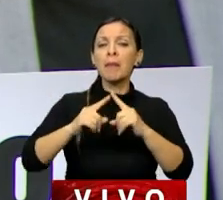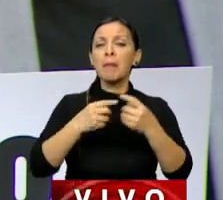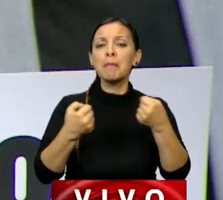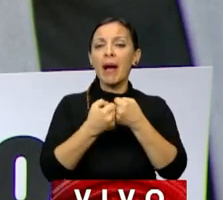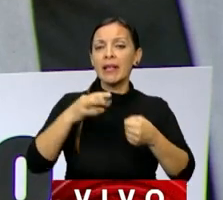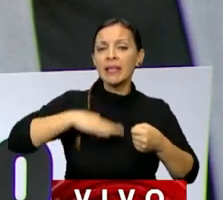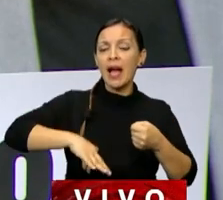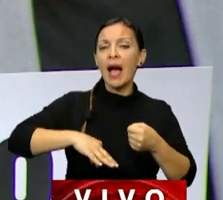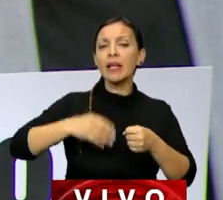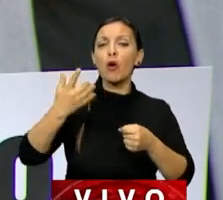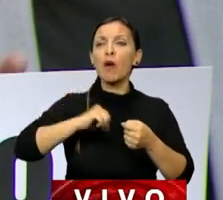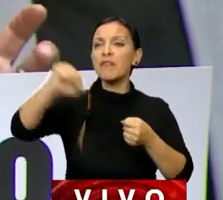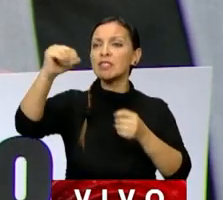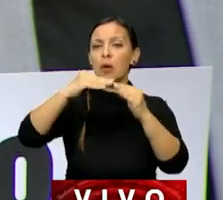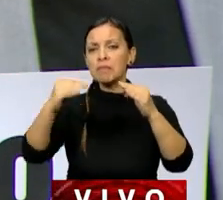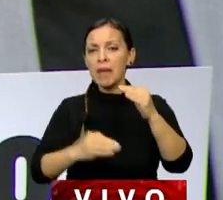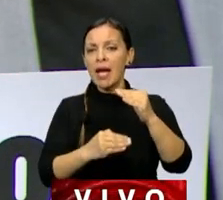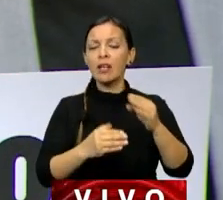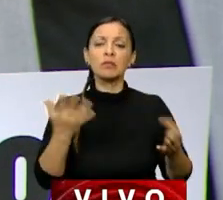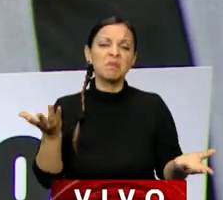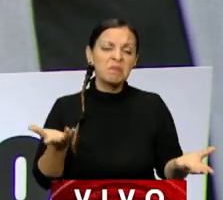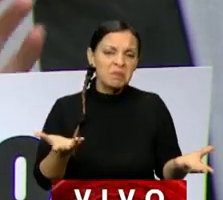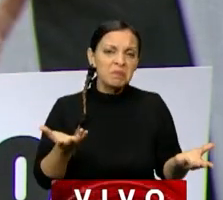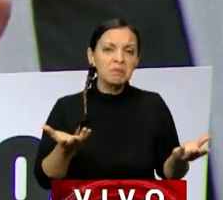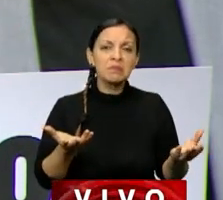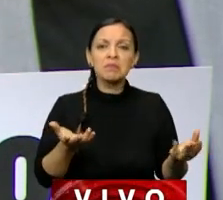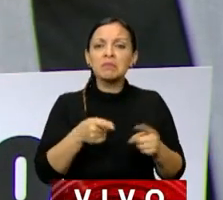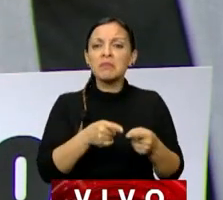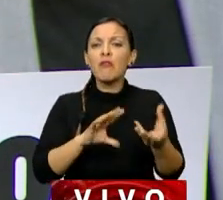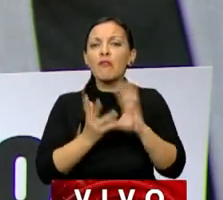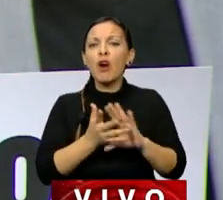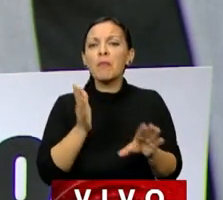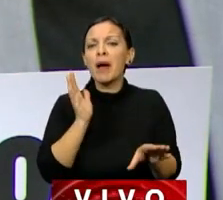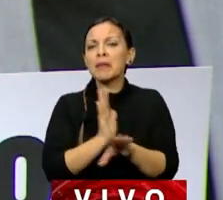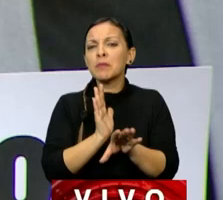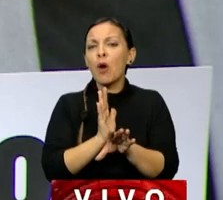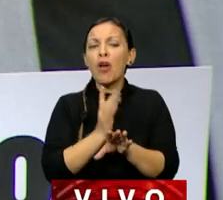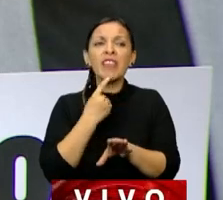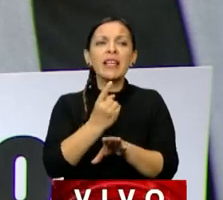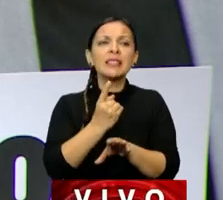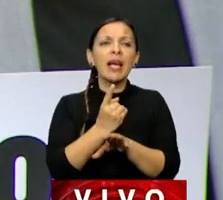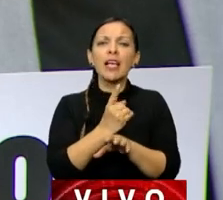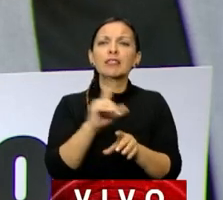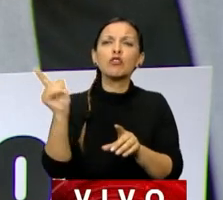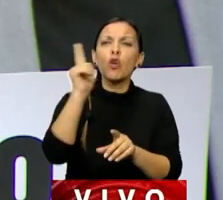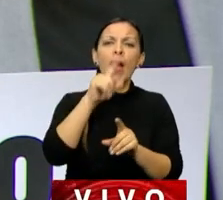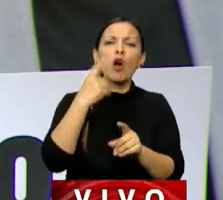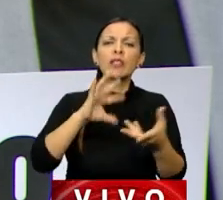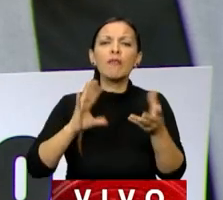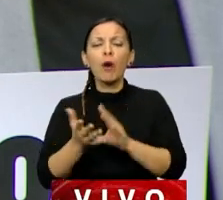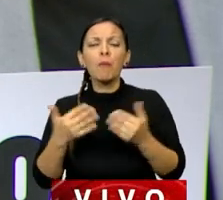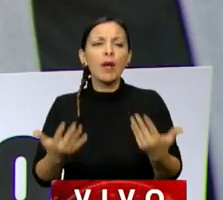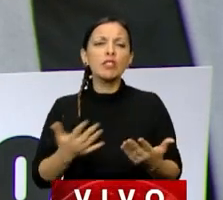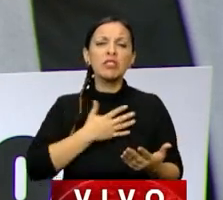un recurso de transferencia de recursos prácticamente inigualable. Por eso, tan